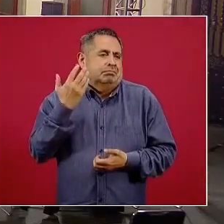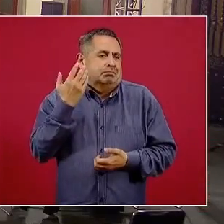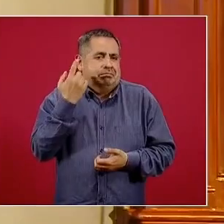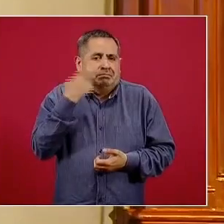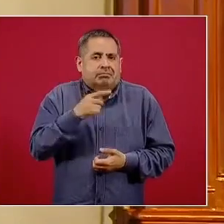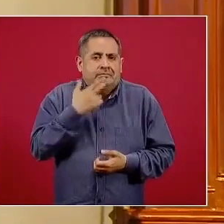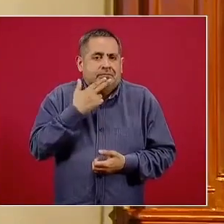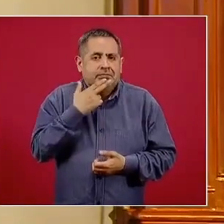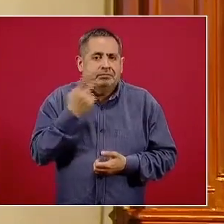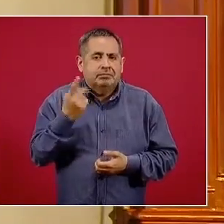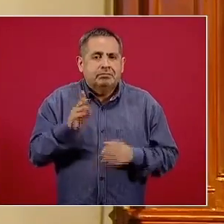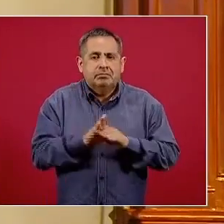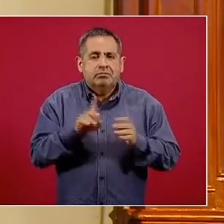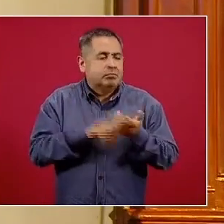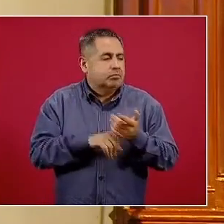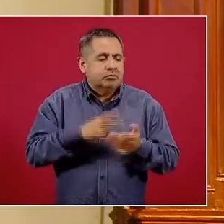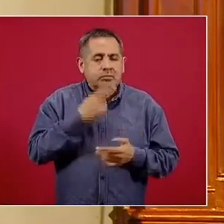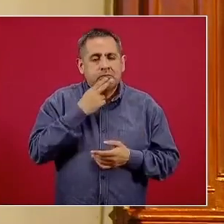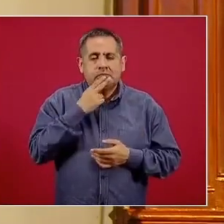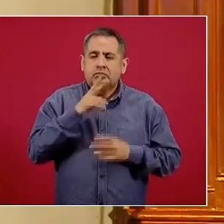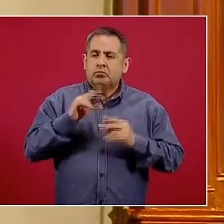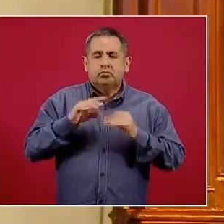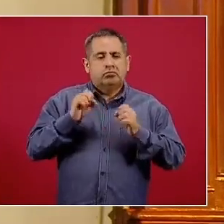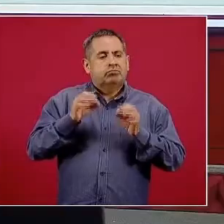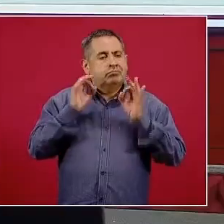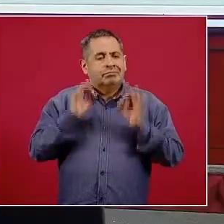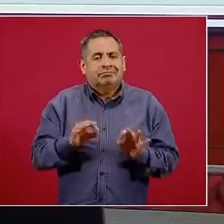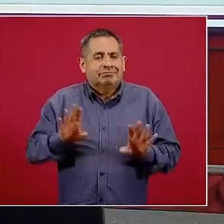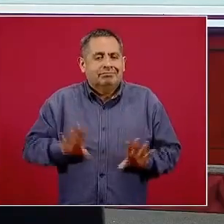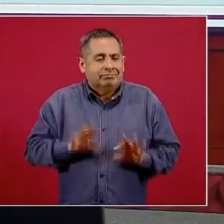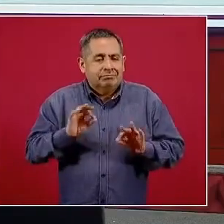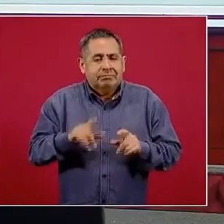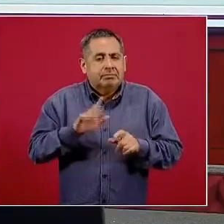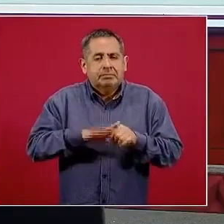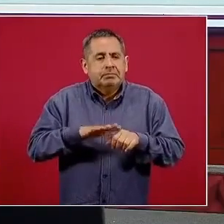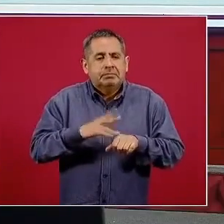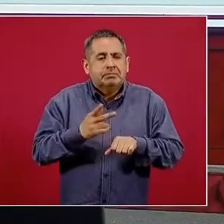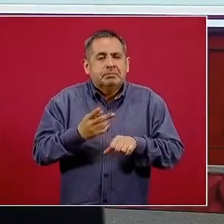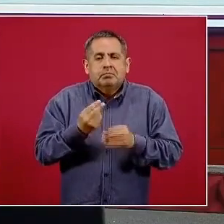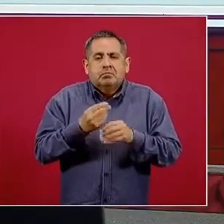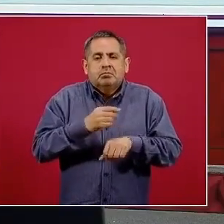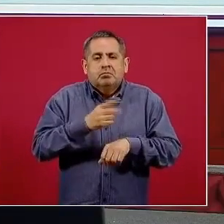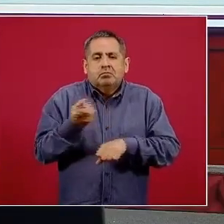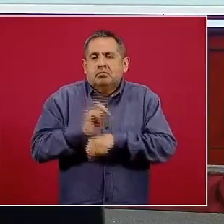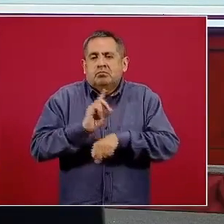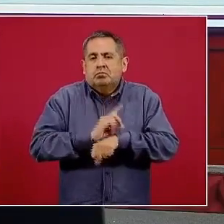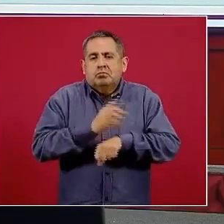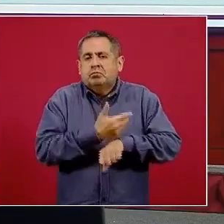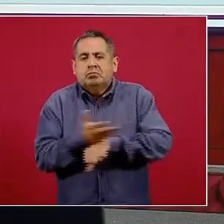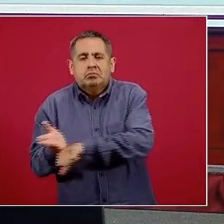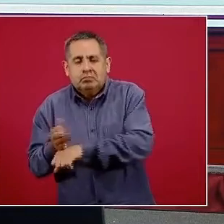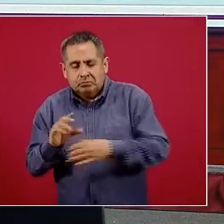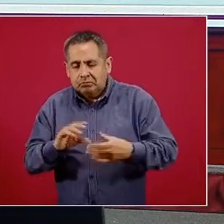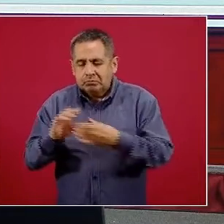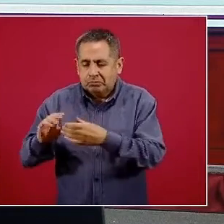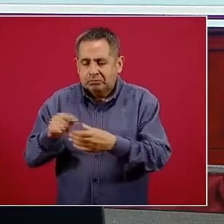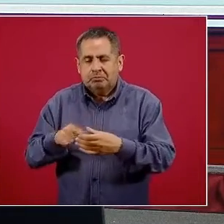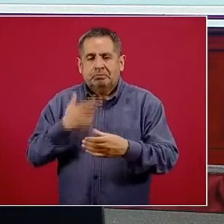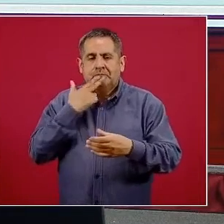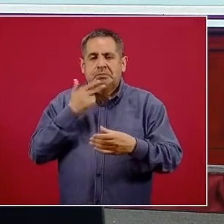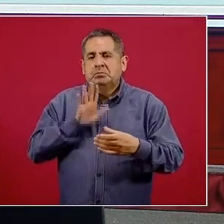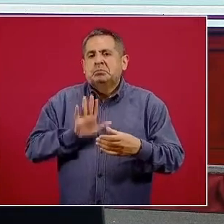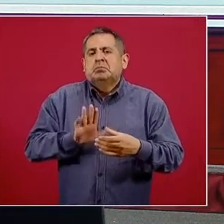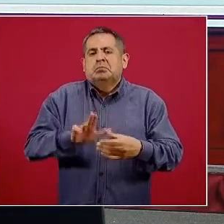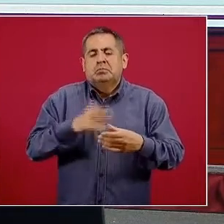que va a obtener ya no sería el óptimo porque rebasó los días correspondientes, y aquí estamos hablando precisamente de